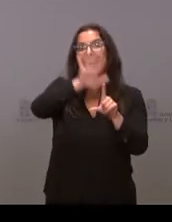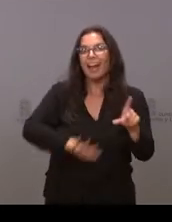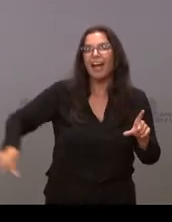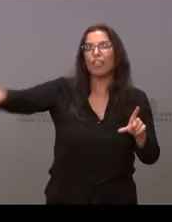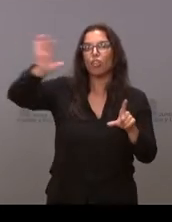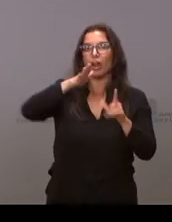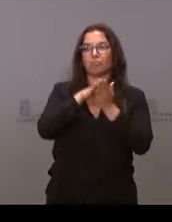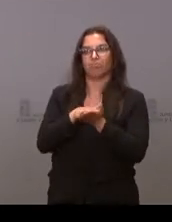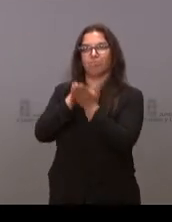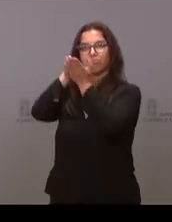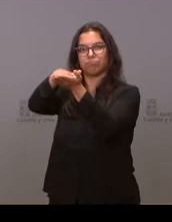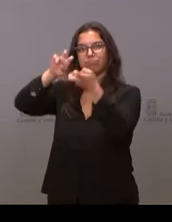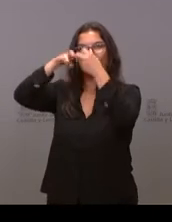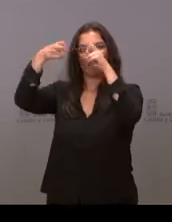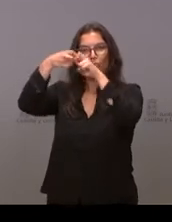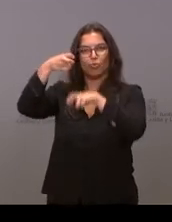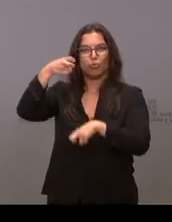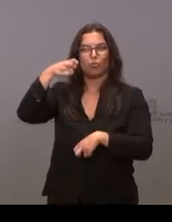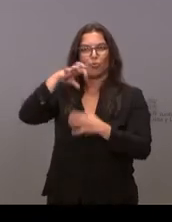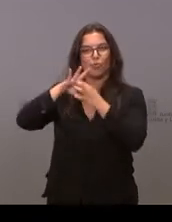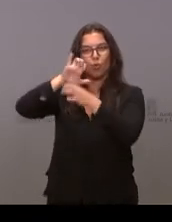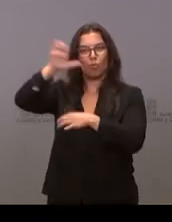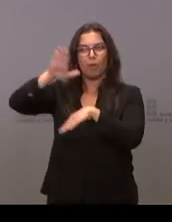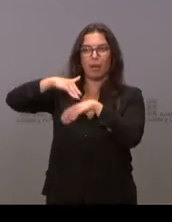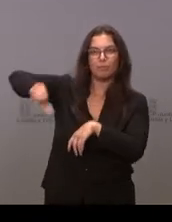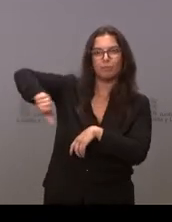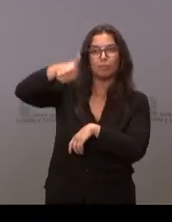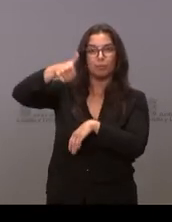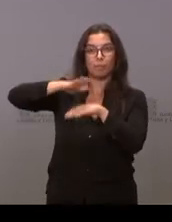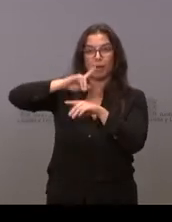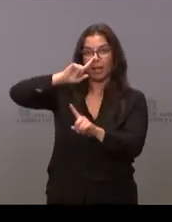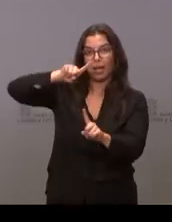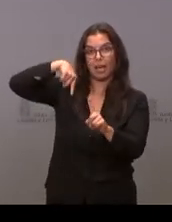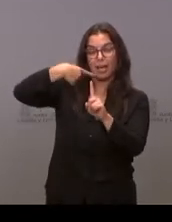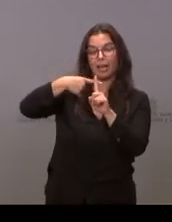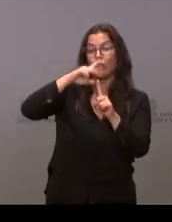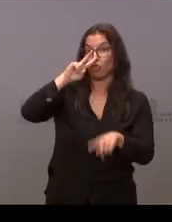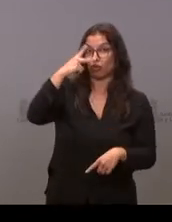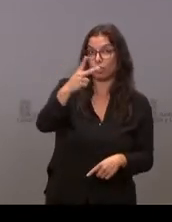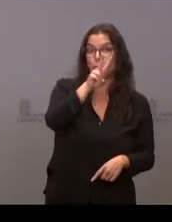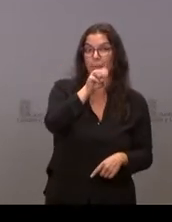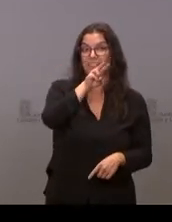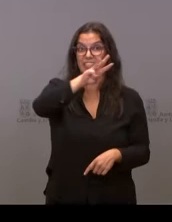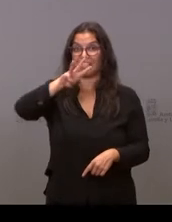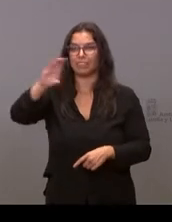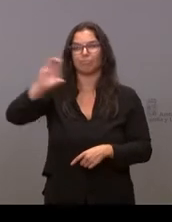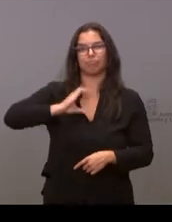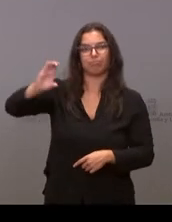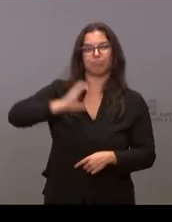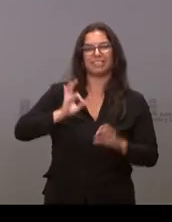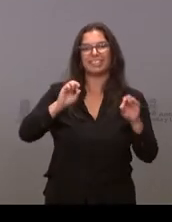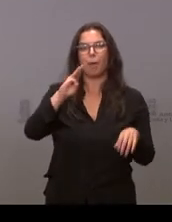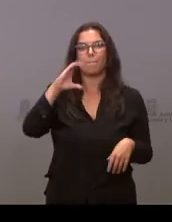y presentarlo en Bruselas y conseguir que lo aprueben para, a partir del año 2023, percibir las ayudas de la PAC. Y